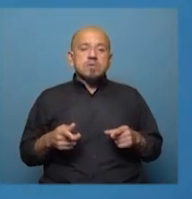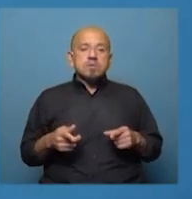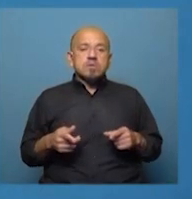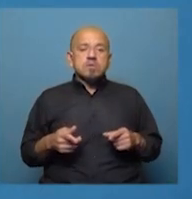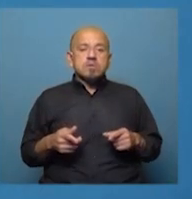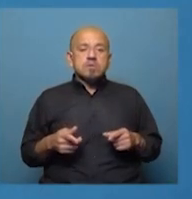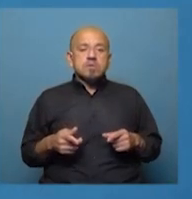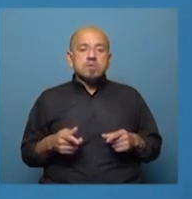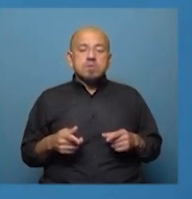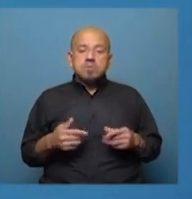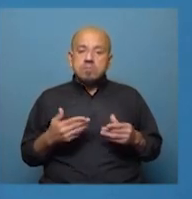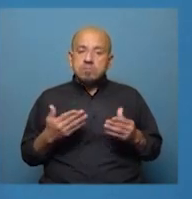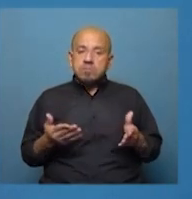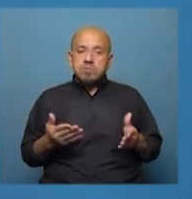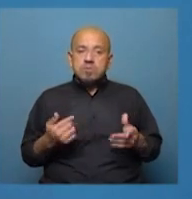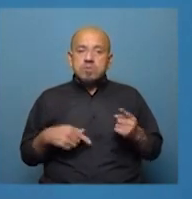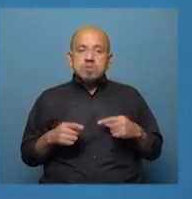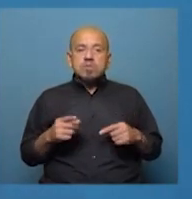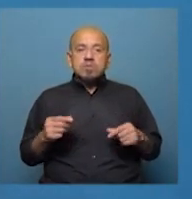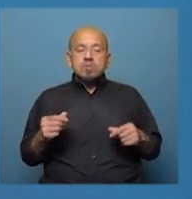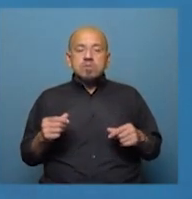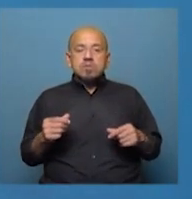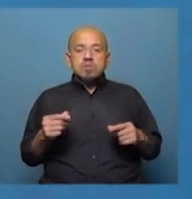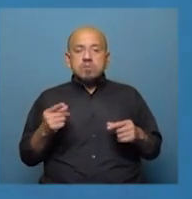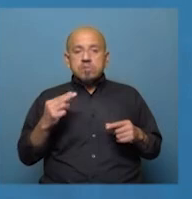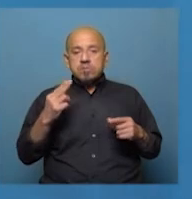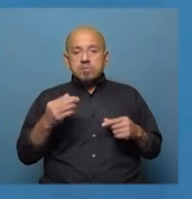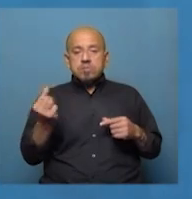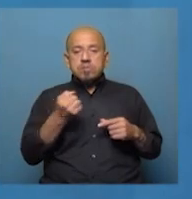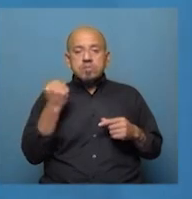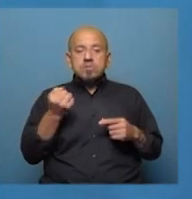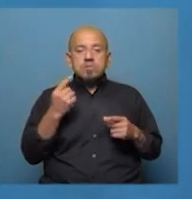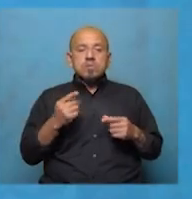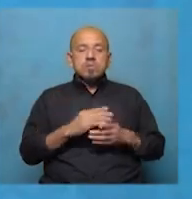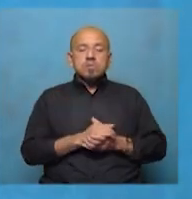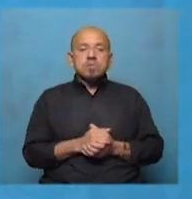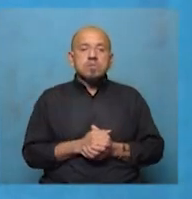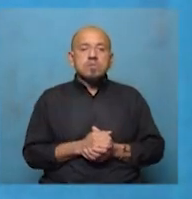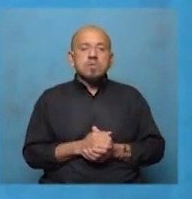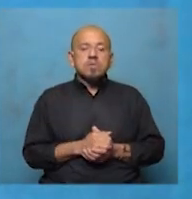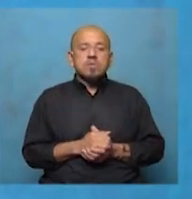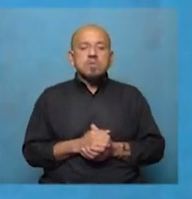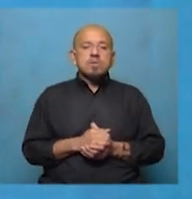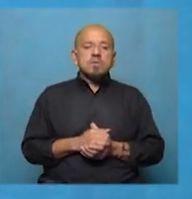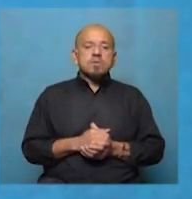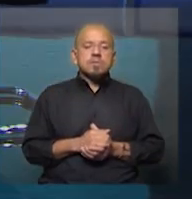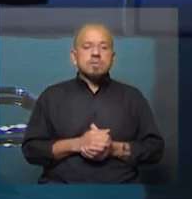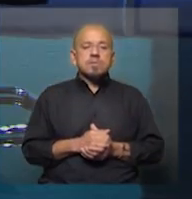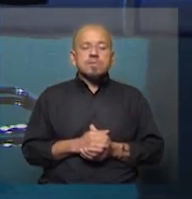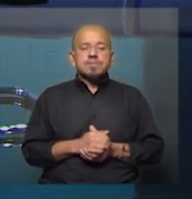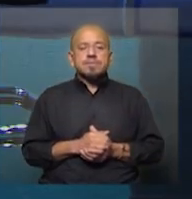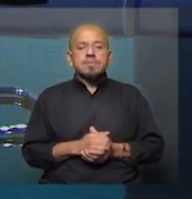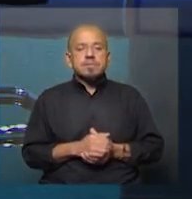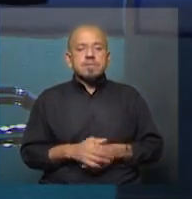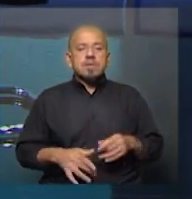una una medida este que va a generar un daño importante no al herio público has tenido contacto con algunos de ellos en estas horas a partir de lo que